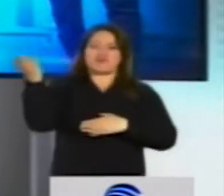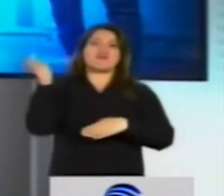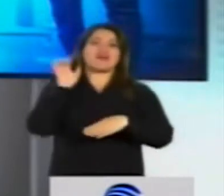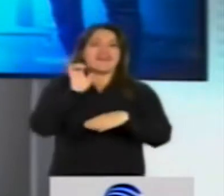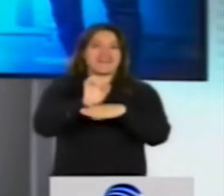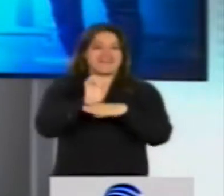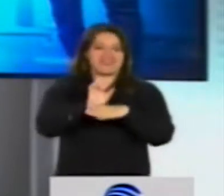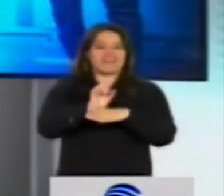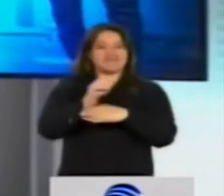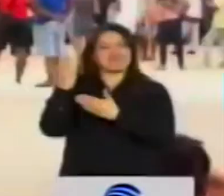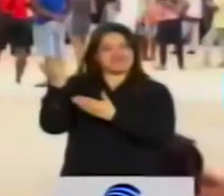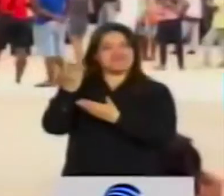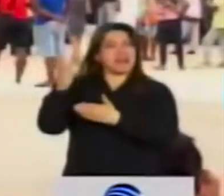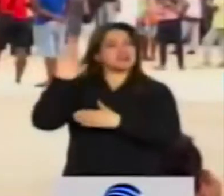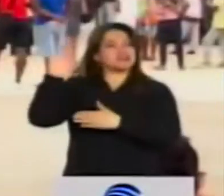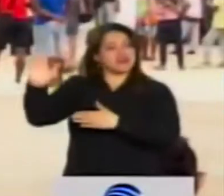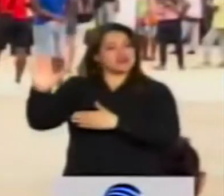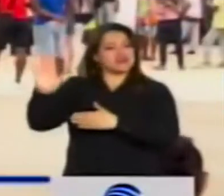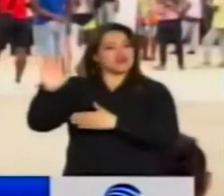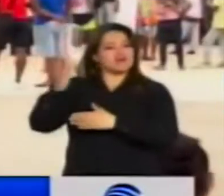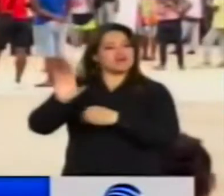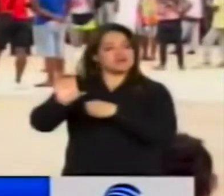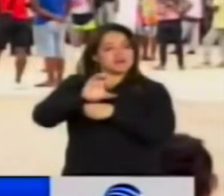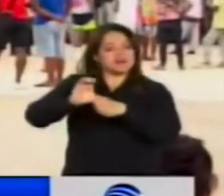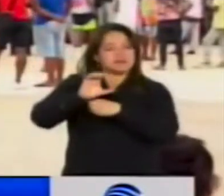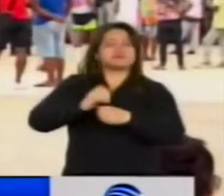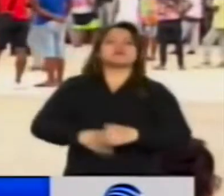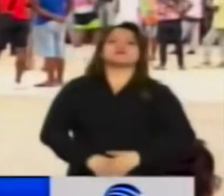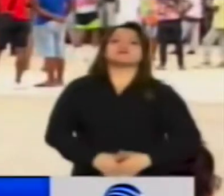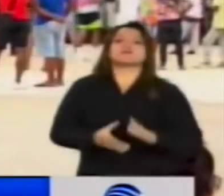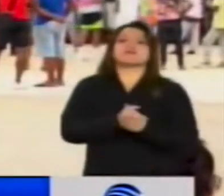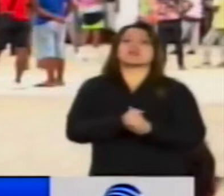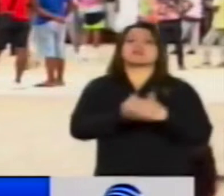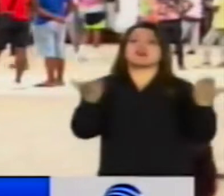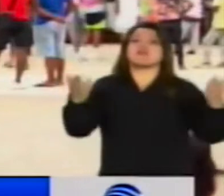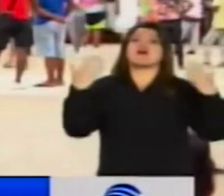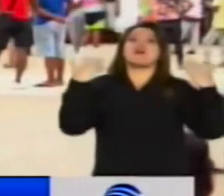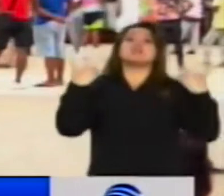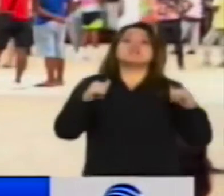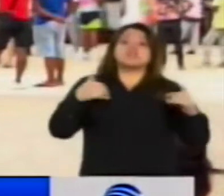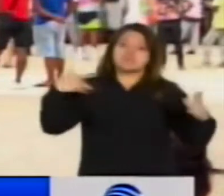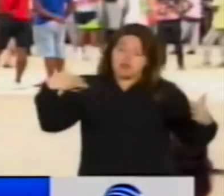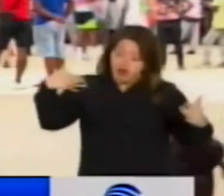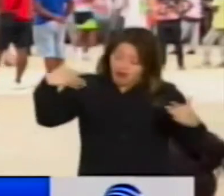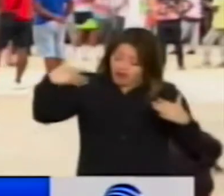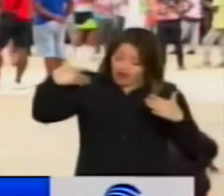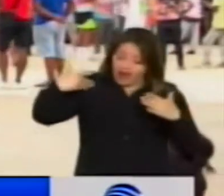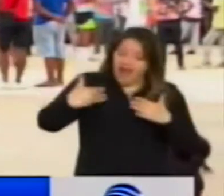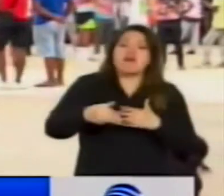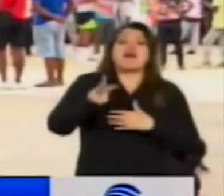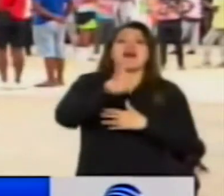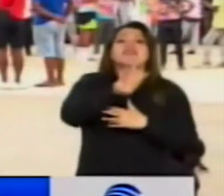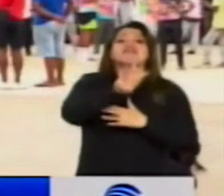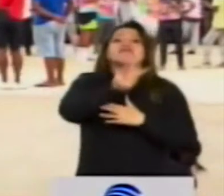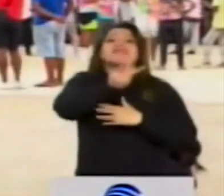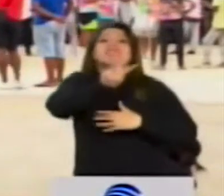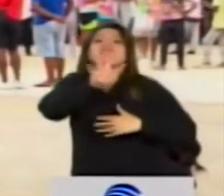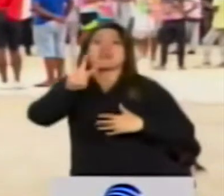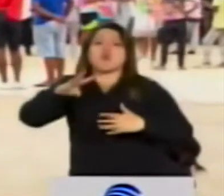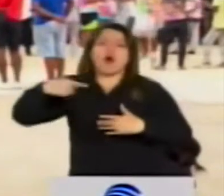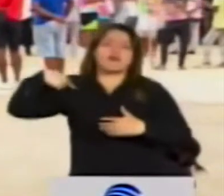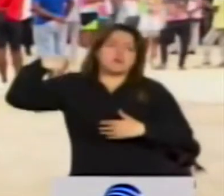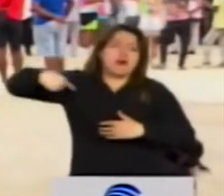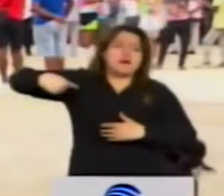noticias RPTV. Hola, ¿qué tal? Un cordial saludo. Inicia la 34ª versión del Festival Nacional de